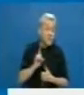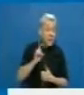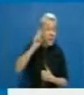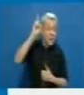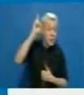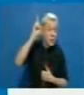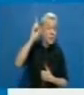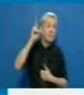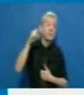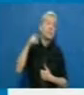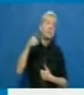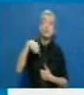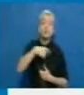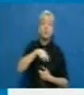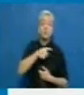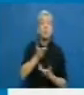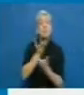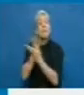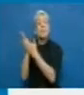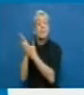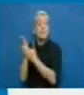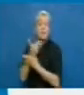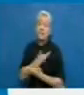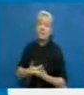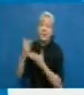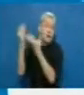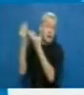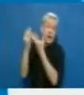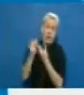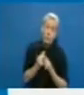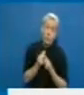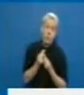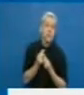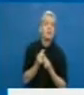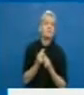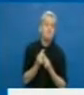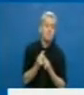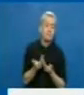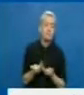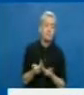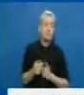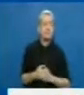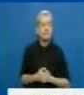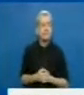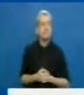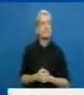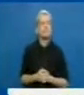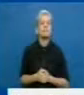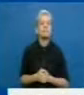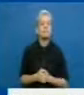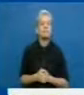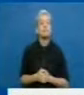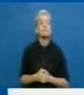de pedirle que nos ayude a desarrollar el norte, para que podamos tener a nuestros ciudadanos, no vayan a sumar en el